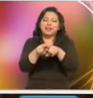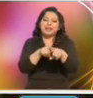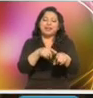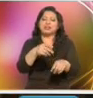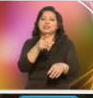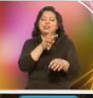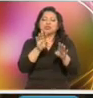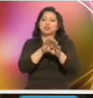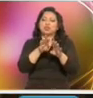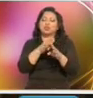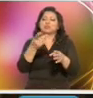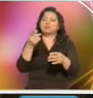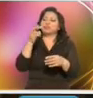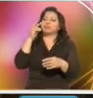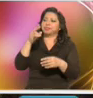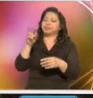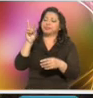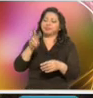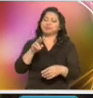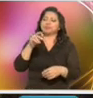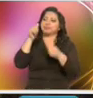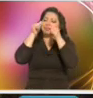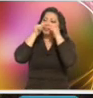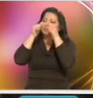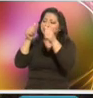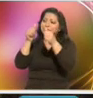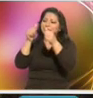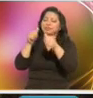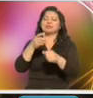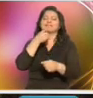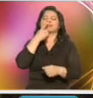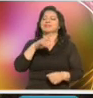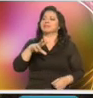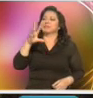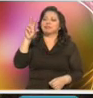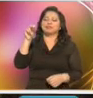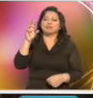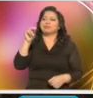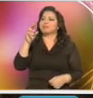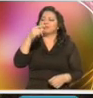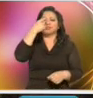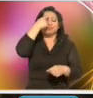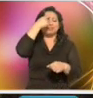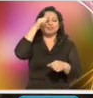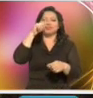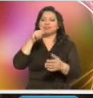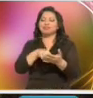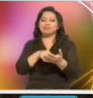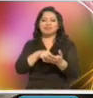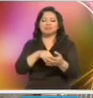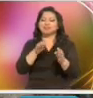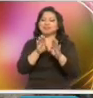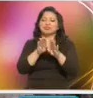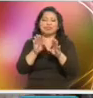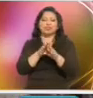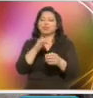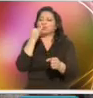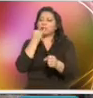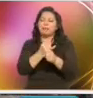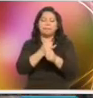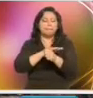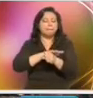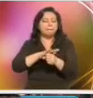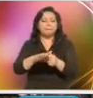cosas juntos y se querían mucho, al contrario, lo regaña. ¿No le ¿Cómo es- creyó? No le creyó, le dice, ¿cómo es posible que detengas tú a